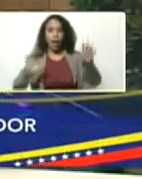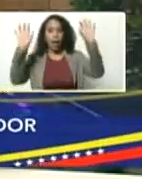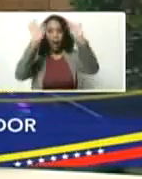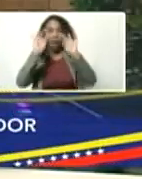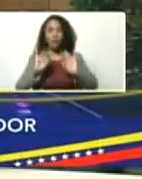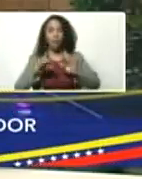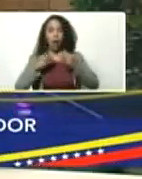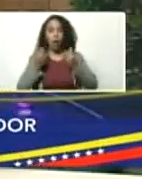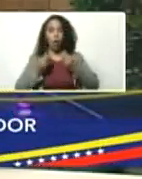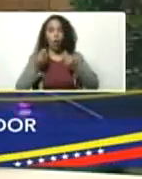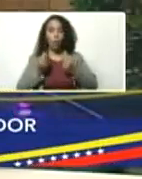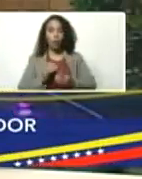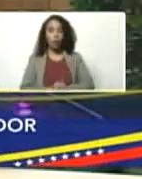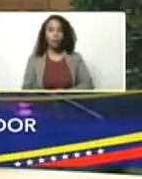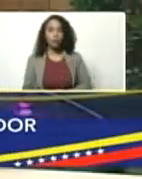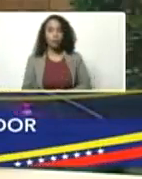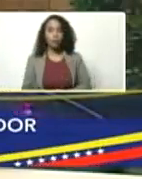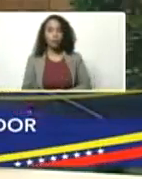económica.